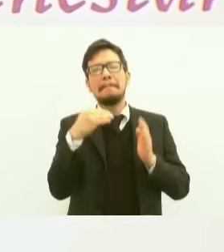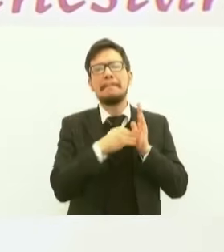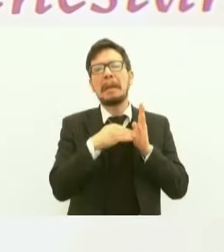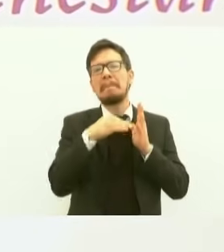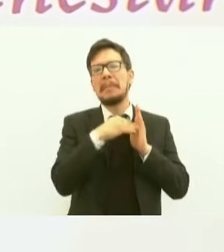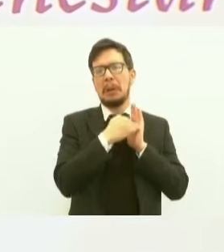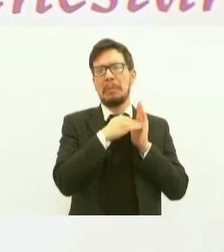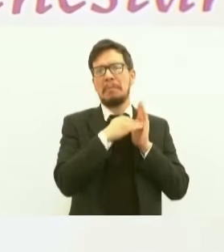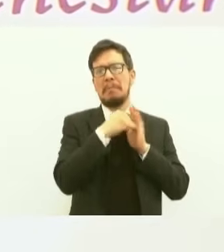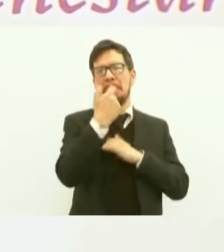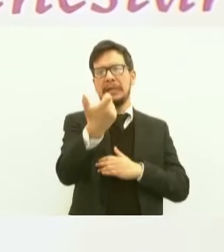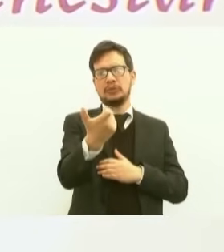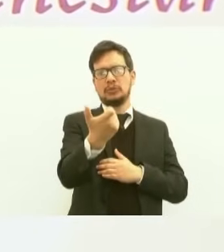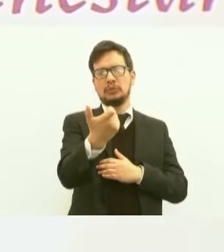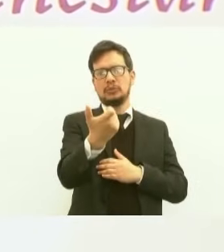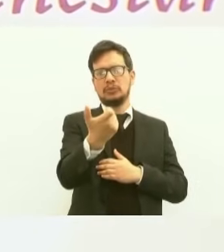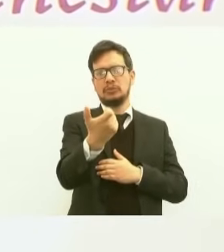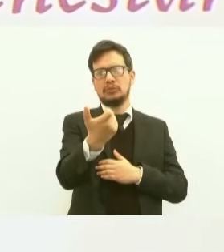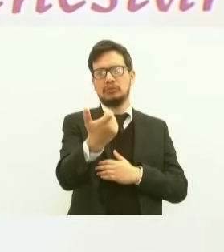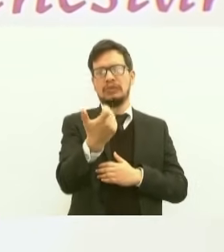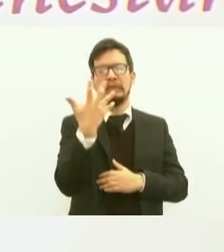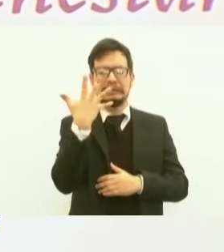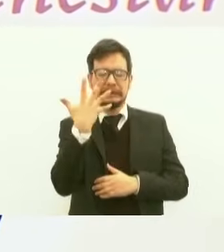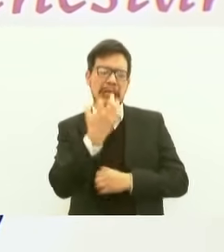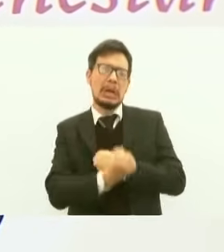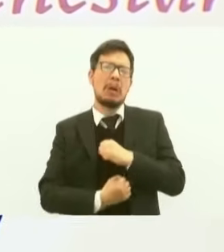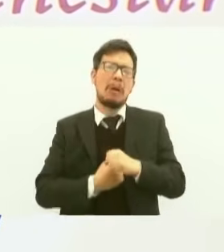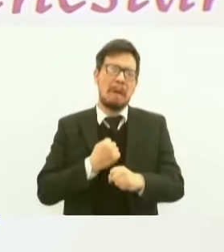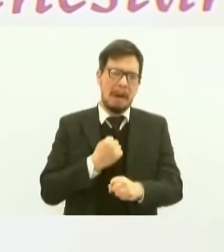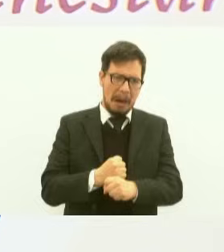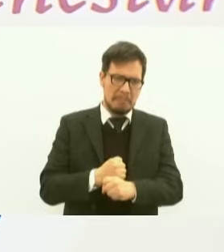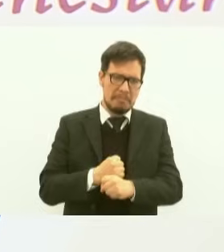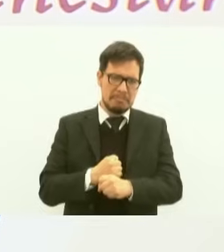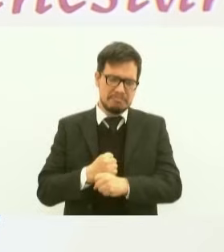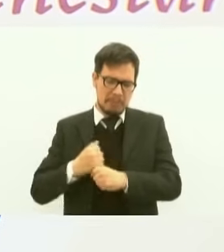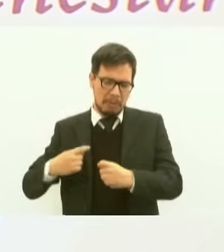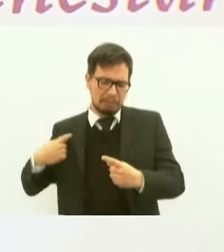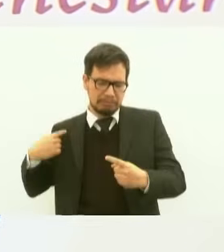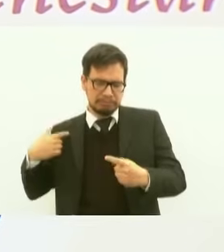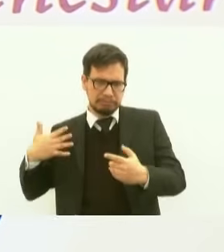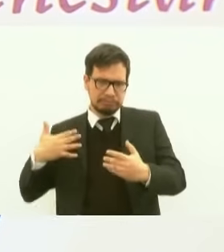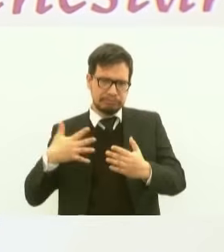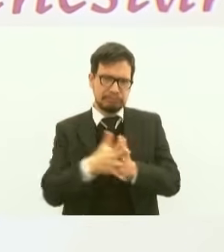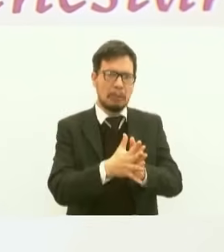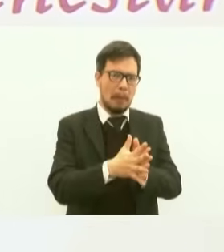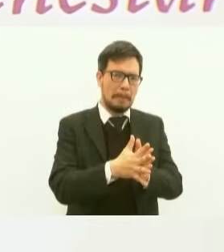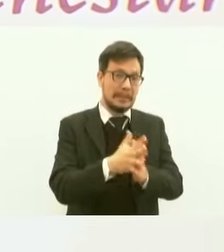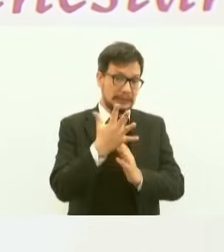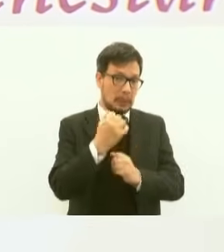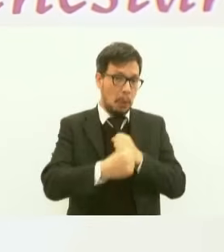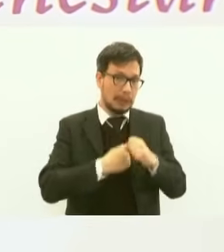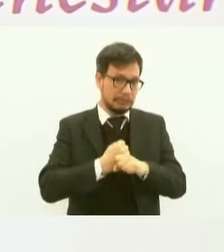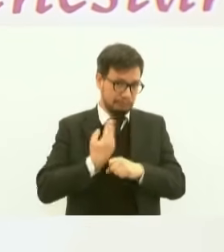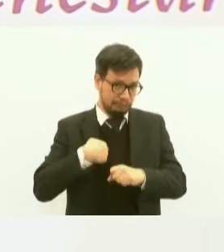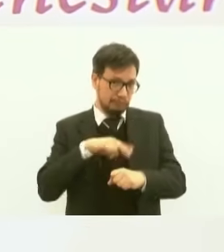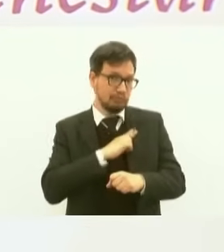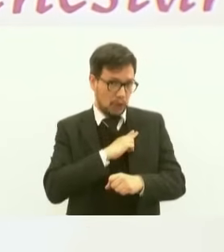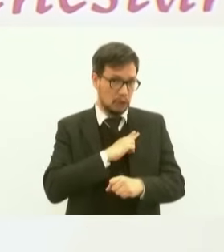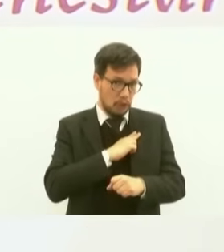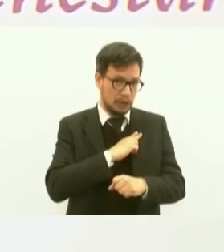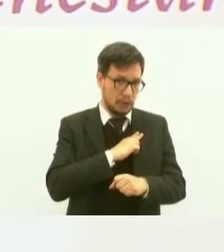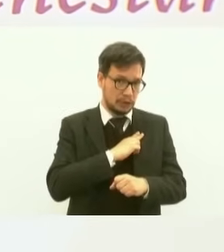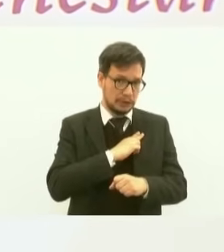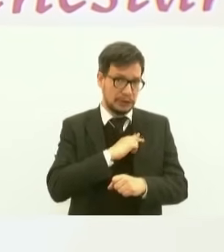7,000 millones de pesos. En 5 años que llevamos nosotros, solo en